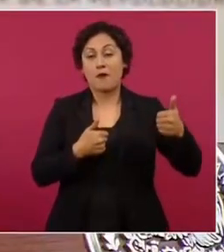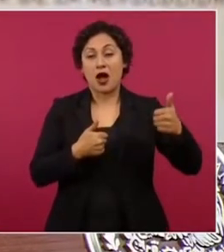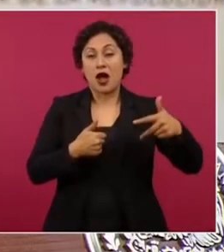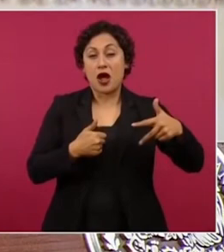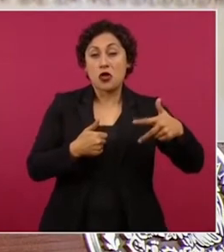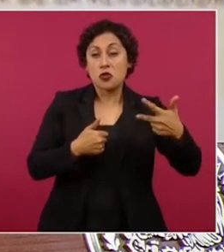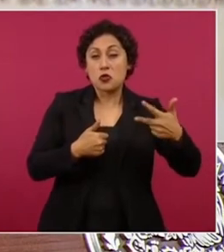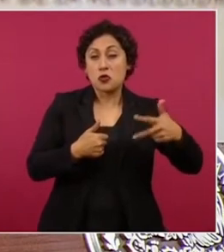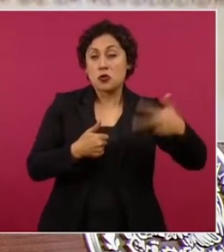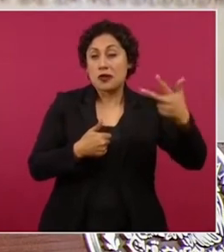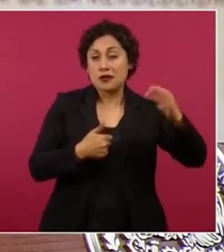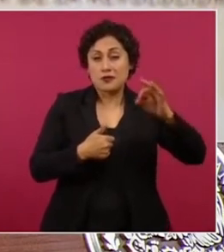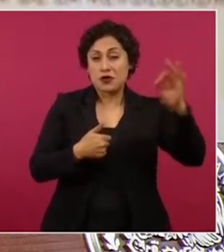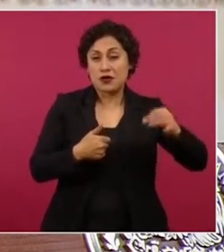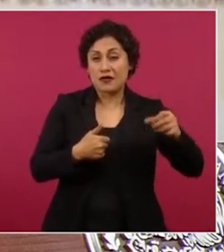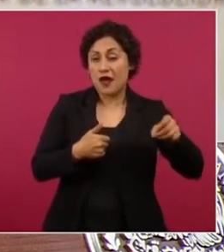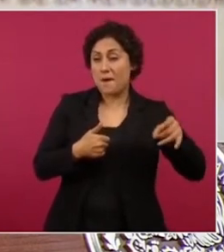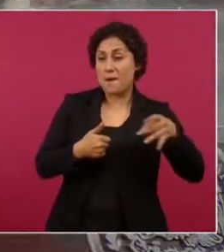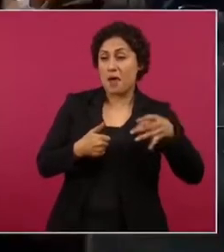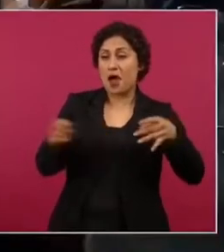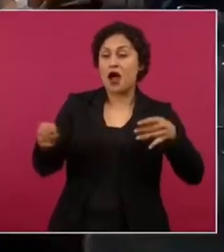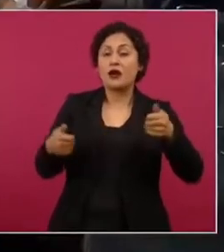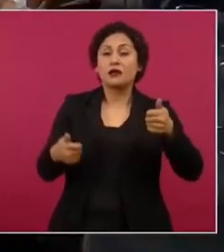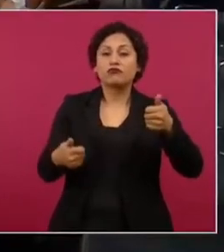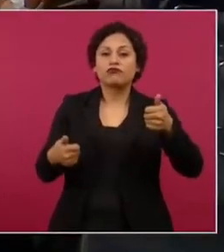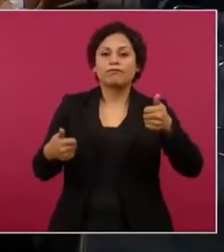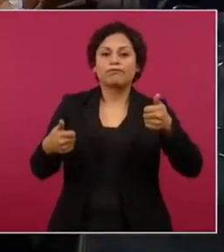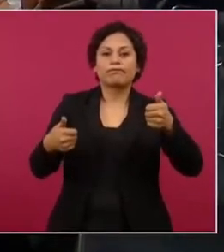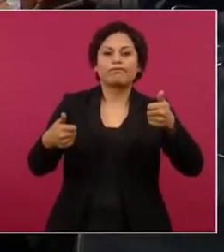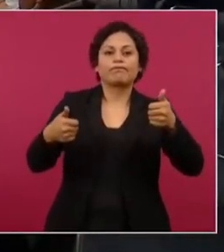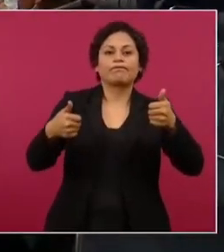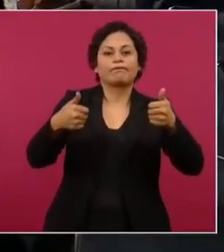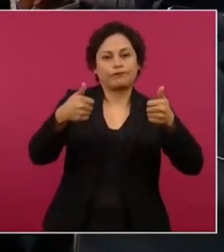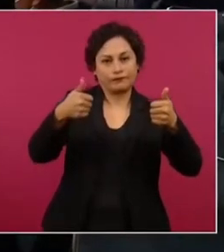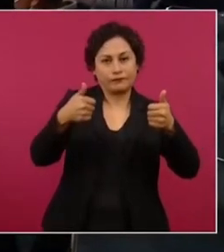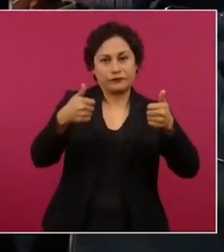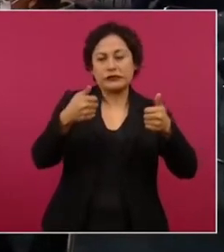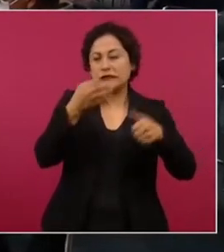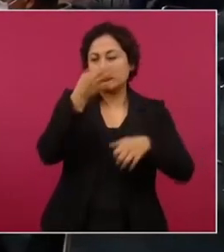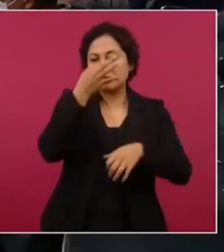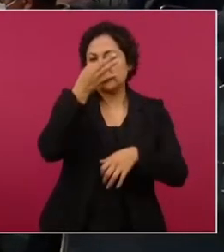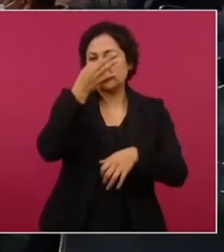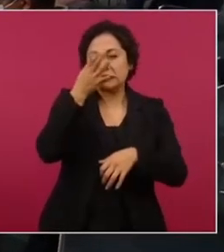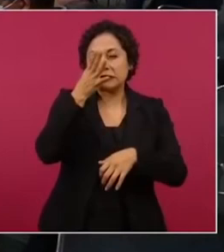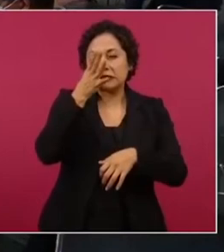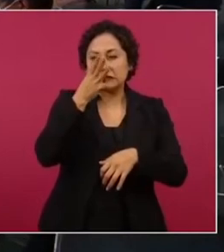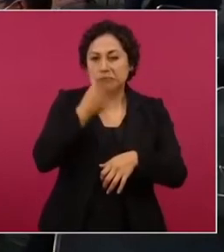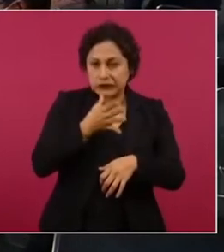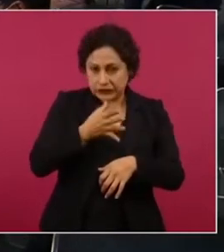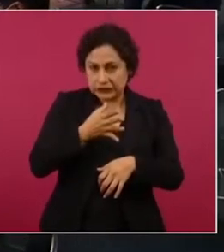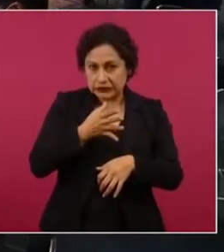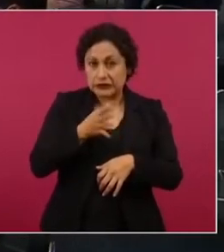panzazo. Si tarda más tiempo la campaña, a lo mejor no hubiese sido ganado.